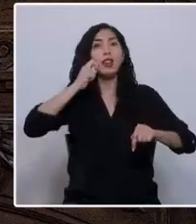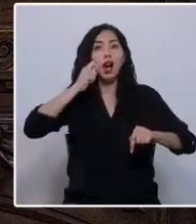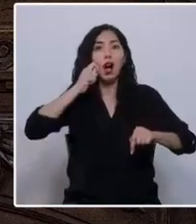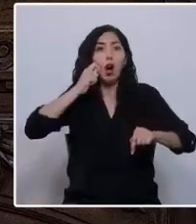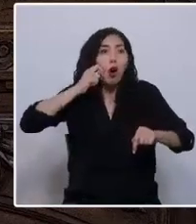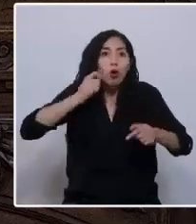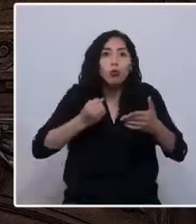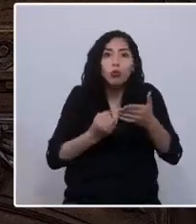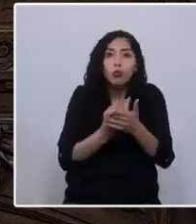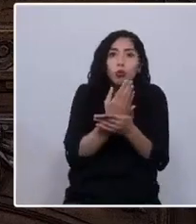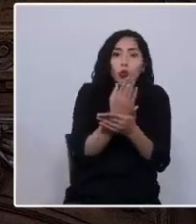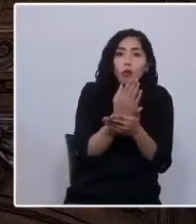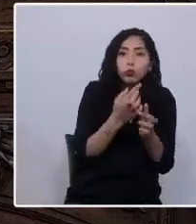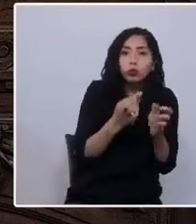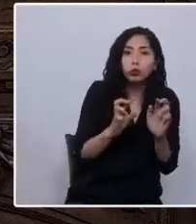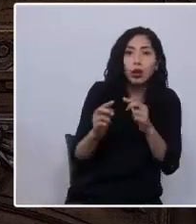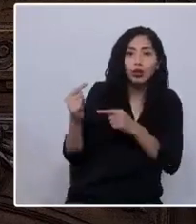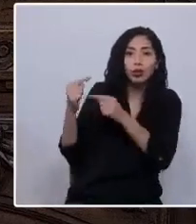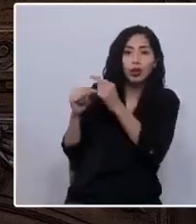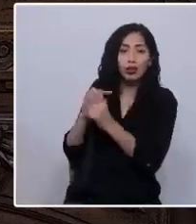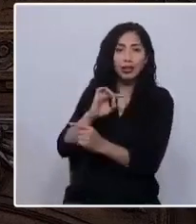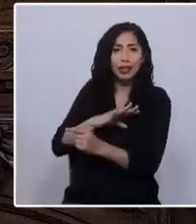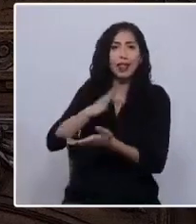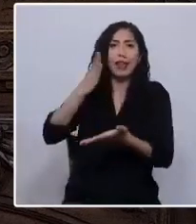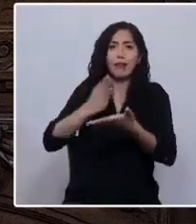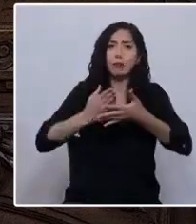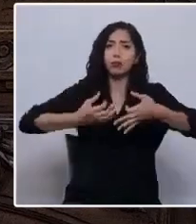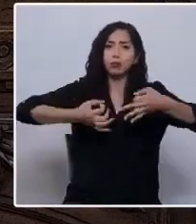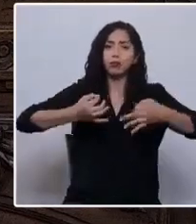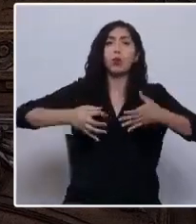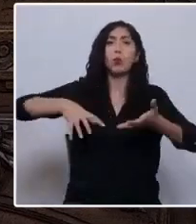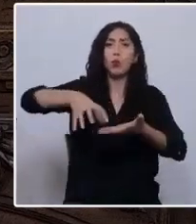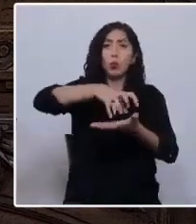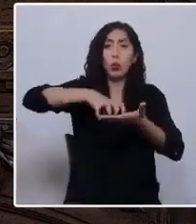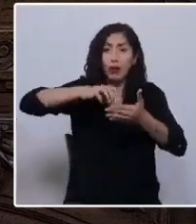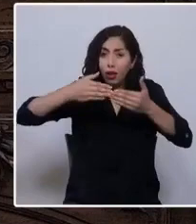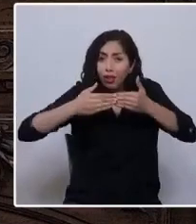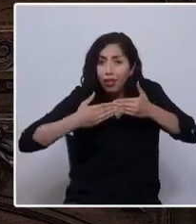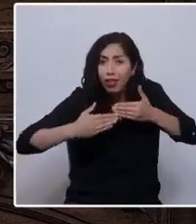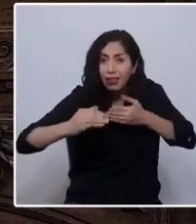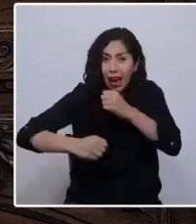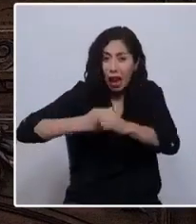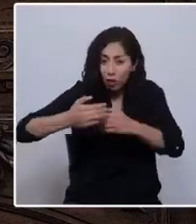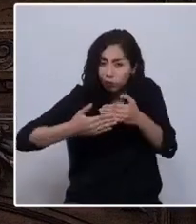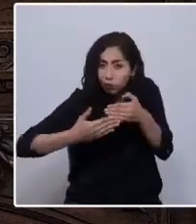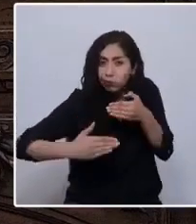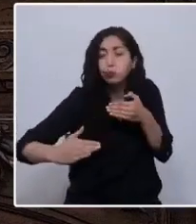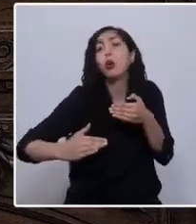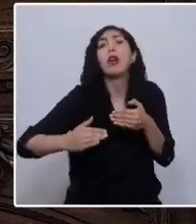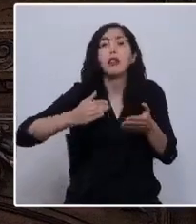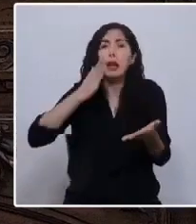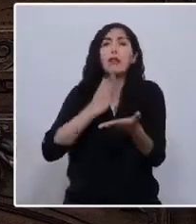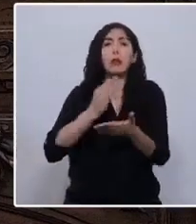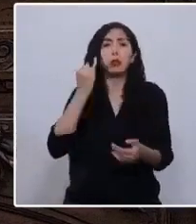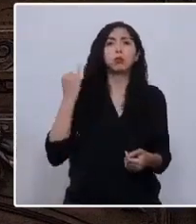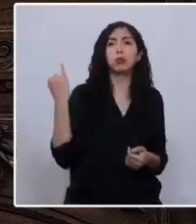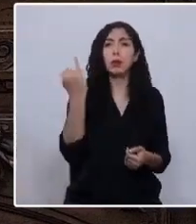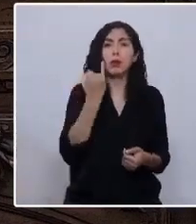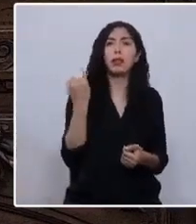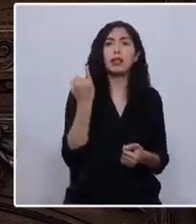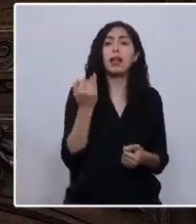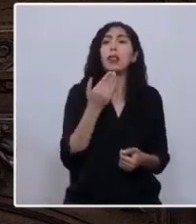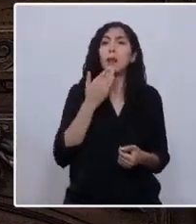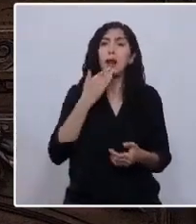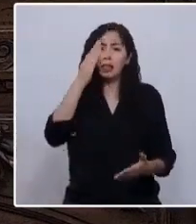debemos asegurar que el pueblo en los años sucesivos el que estamos plenamente la soberanía y en forma